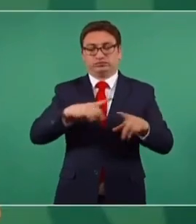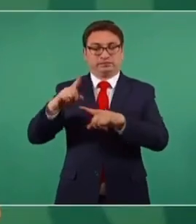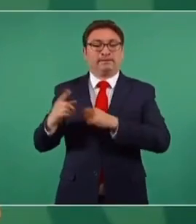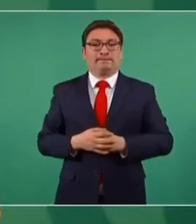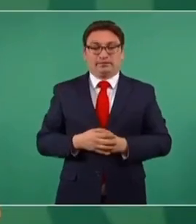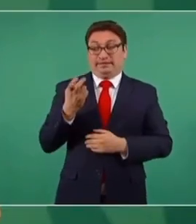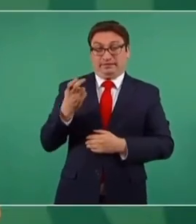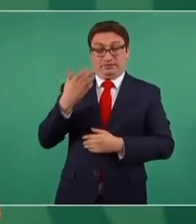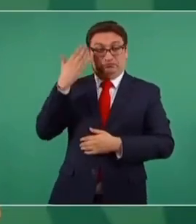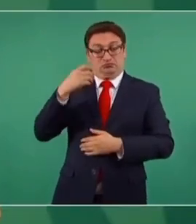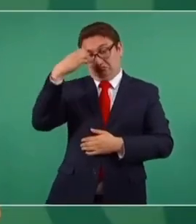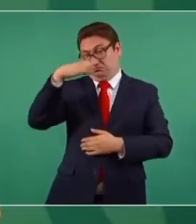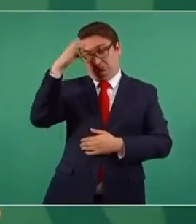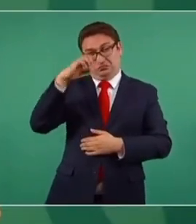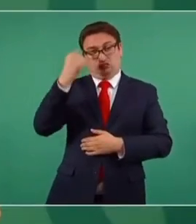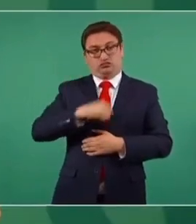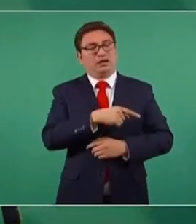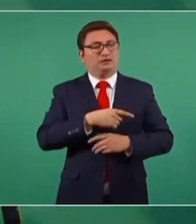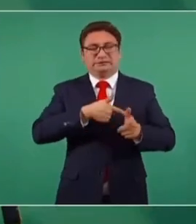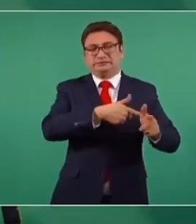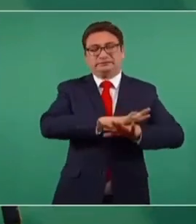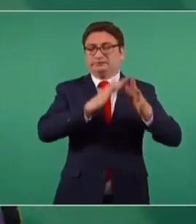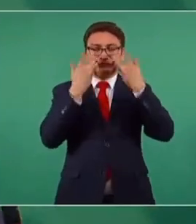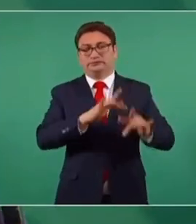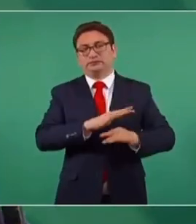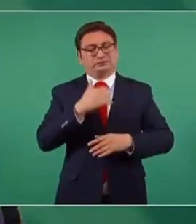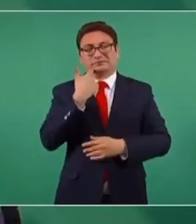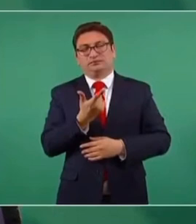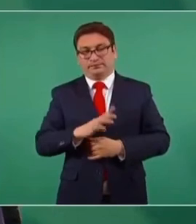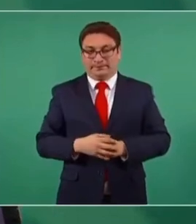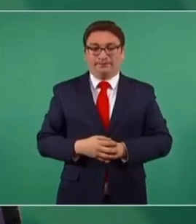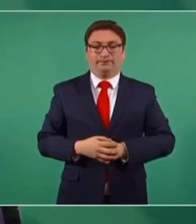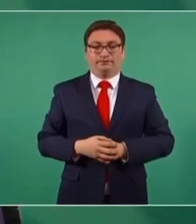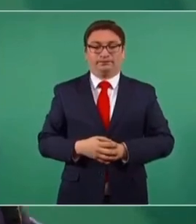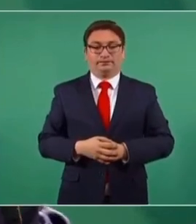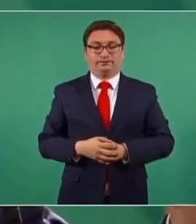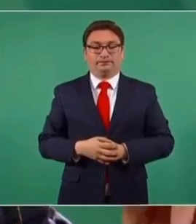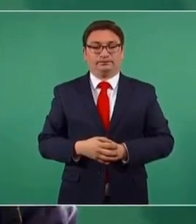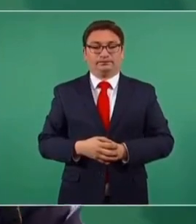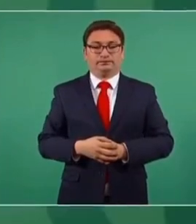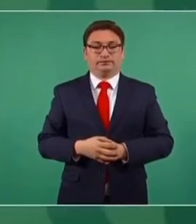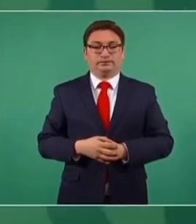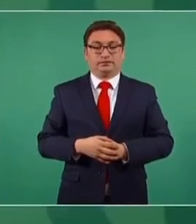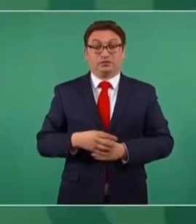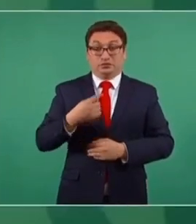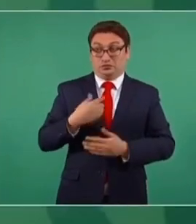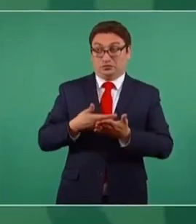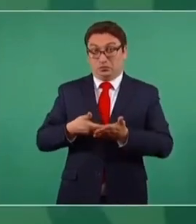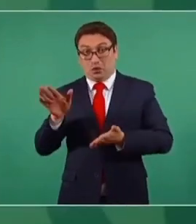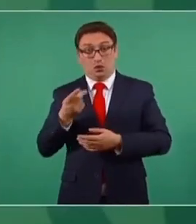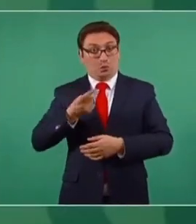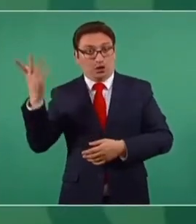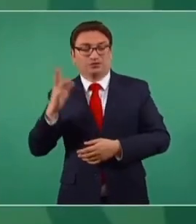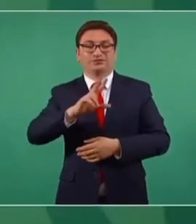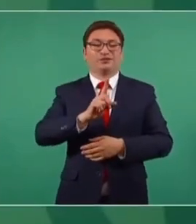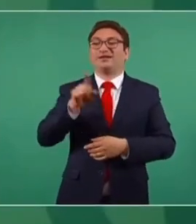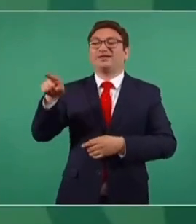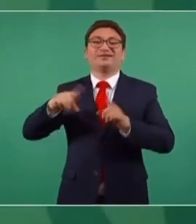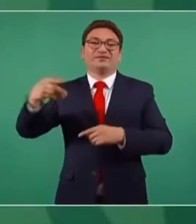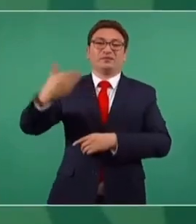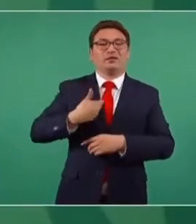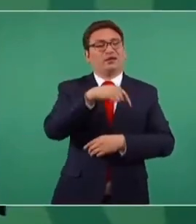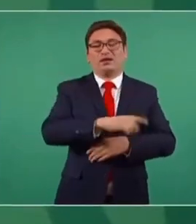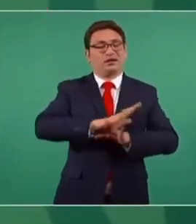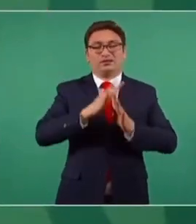considero un técnico eficaz, profesional. No lo corrí, sino me pidió, no puedo estar